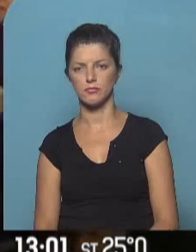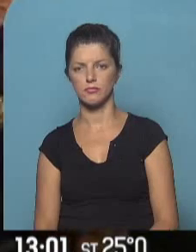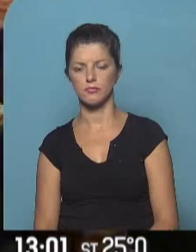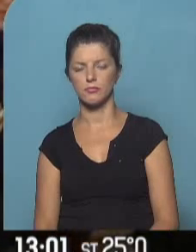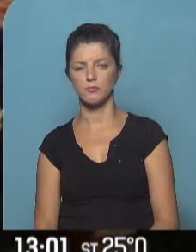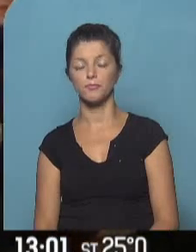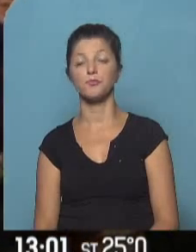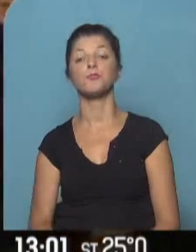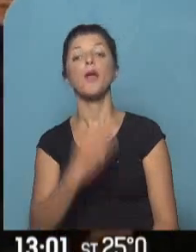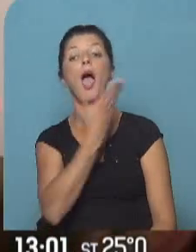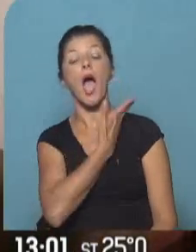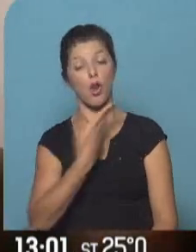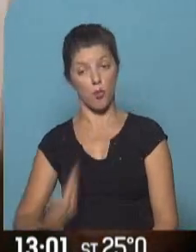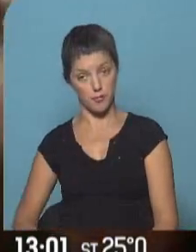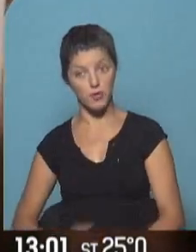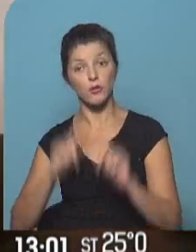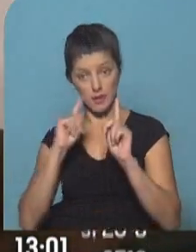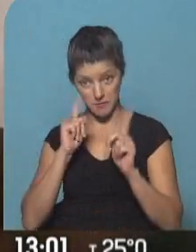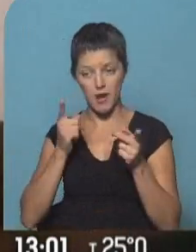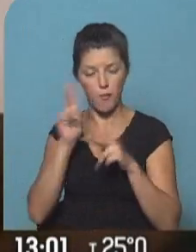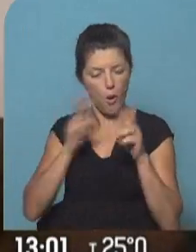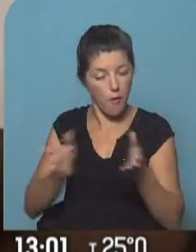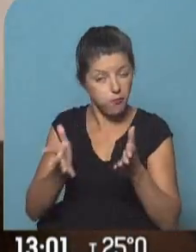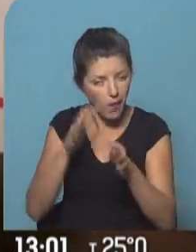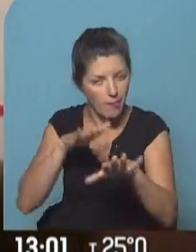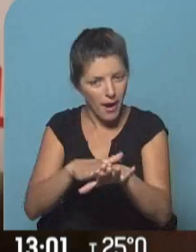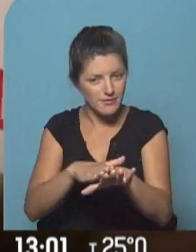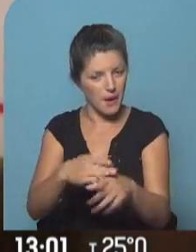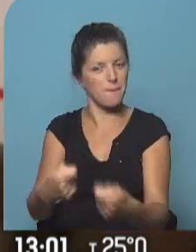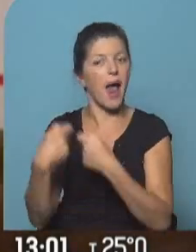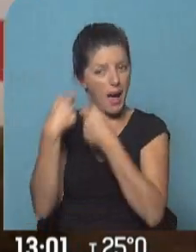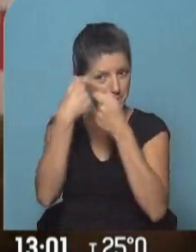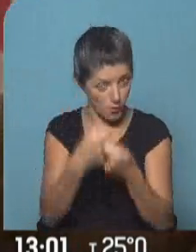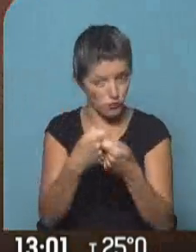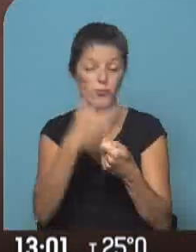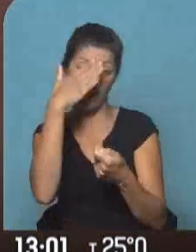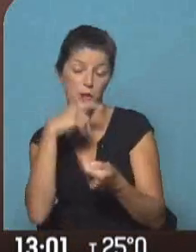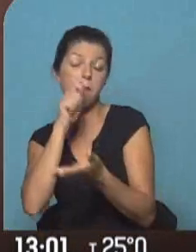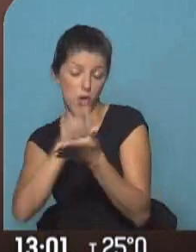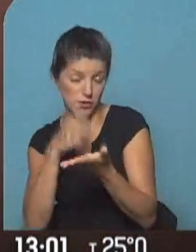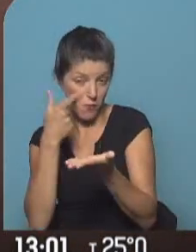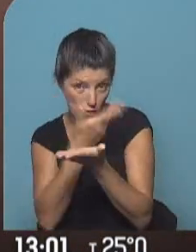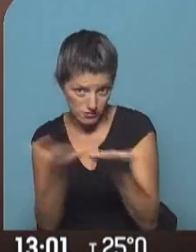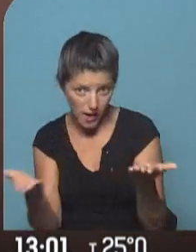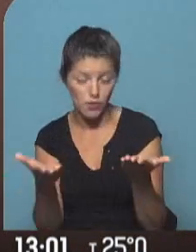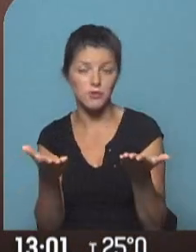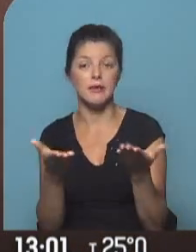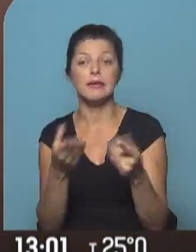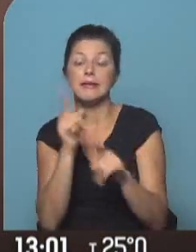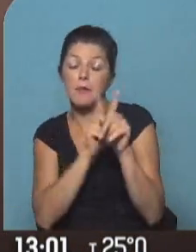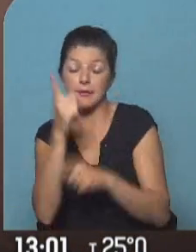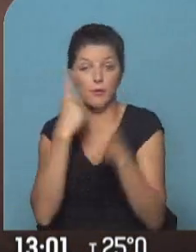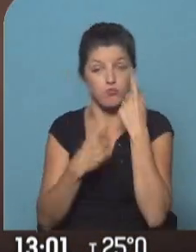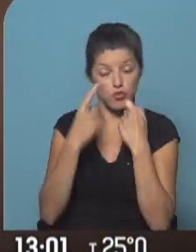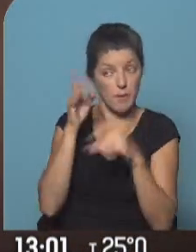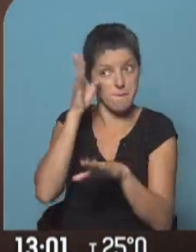El gobierno también promovió marchas a su favor, que fueron cubiertas por la prensa, en su mayor parte oficialista y sometida a estrictos